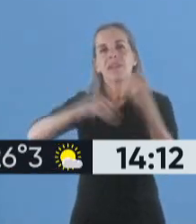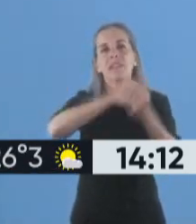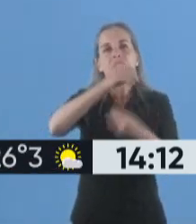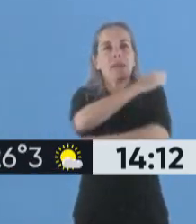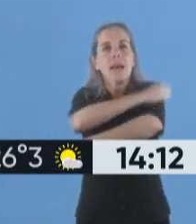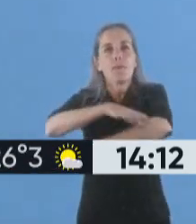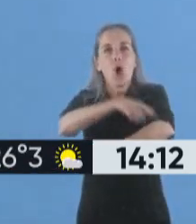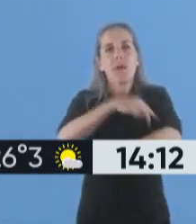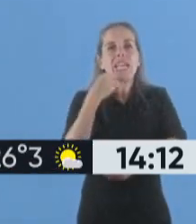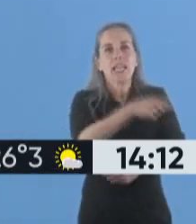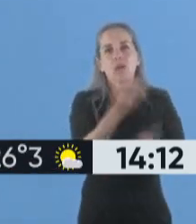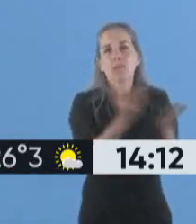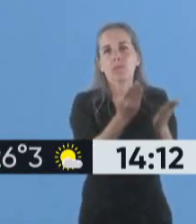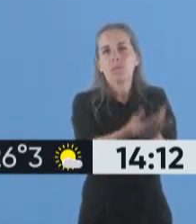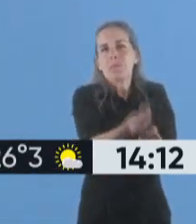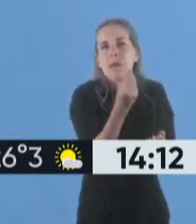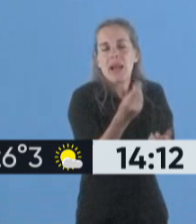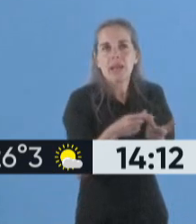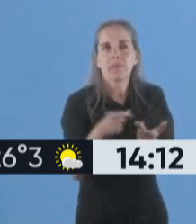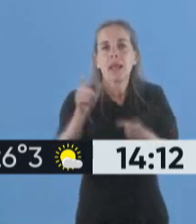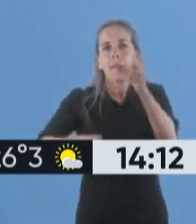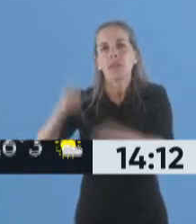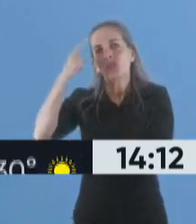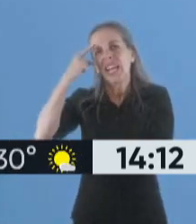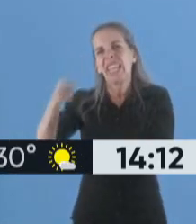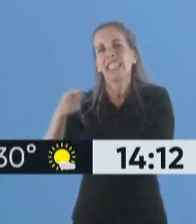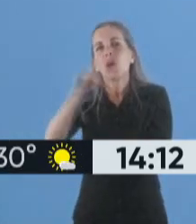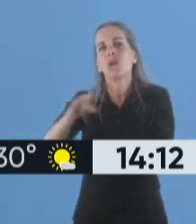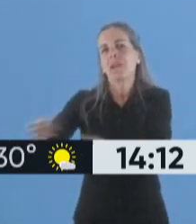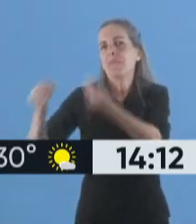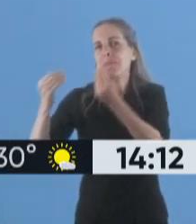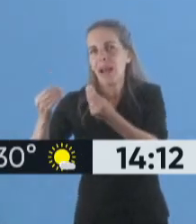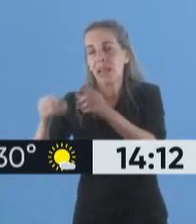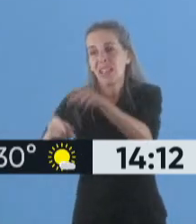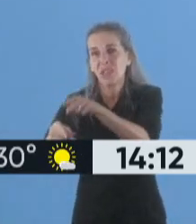universidad, los que dicen que las universidades sobran, todos esos nos